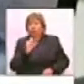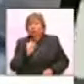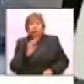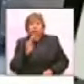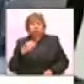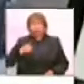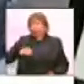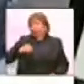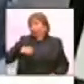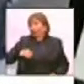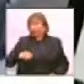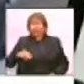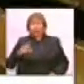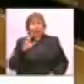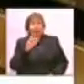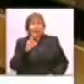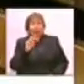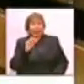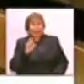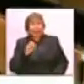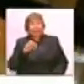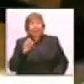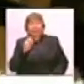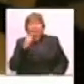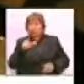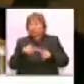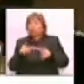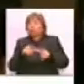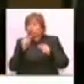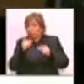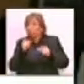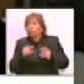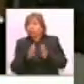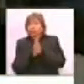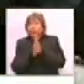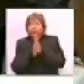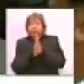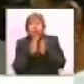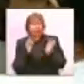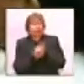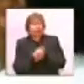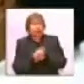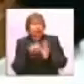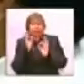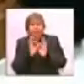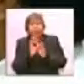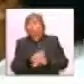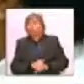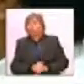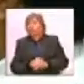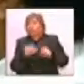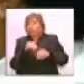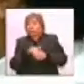la Municipalidad de Coronel Portillo. El alcalde de esa jurisdicción pidió al congresista apoyar en las gestiones pertinentes en